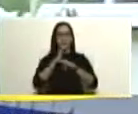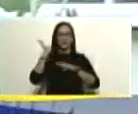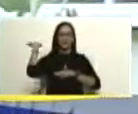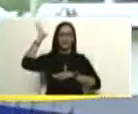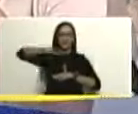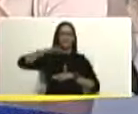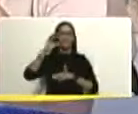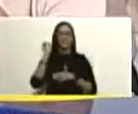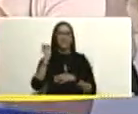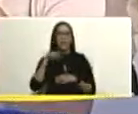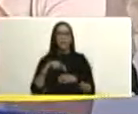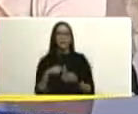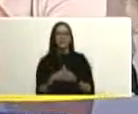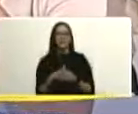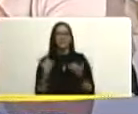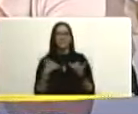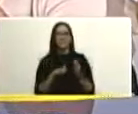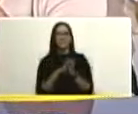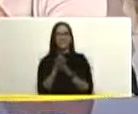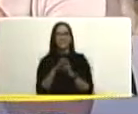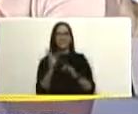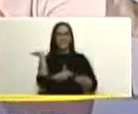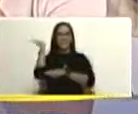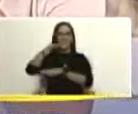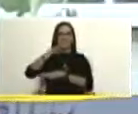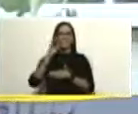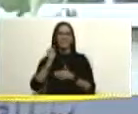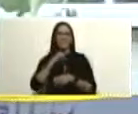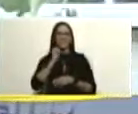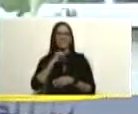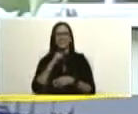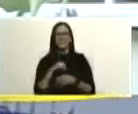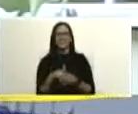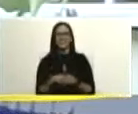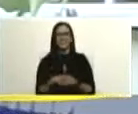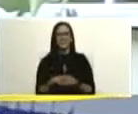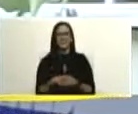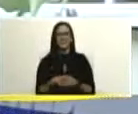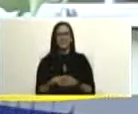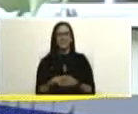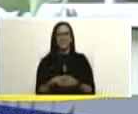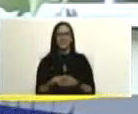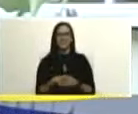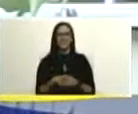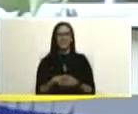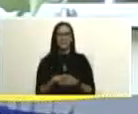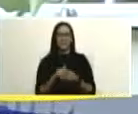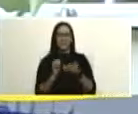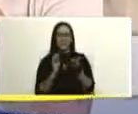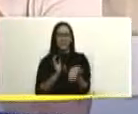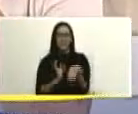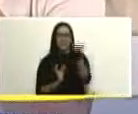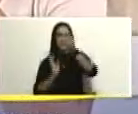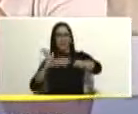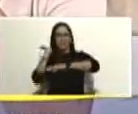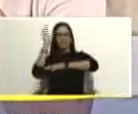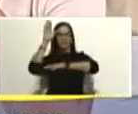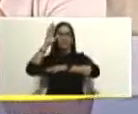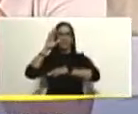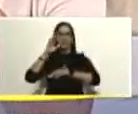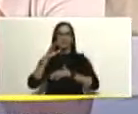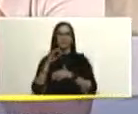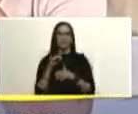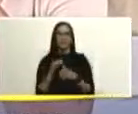desarrollar también, la yo, técnica. Yo tengo ya desarrollado el ataque. ¿Verdad? Sí, ¿Y el saque? ¿El saque?